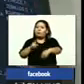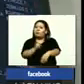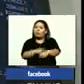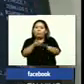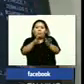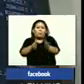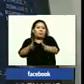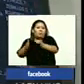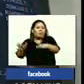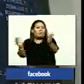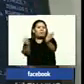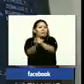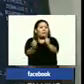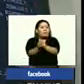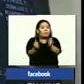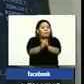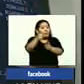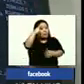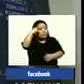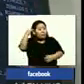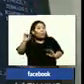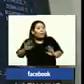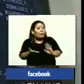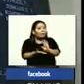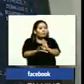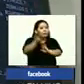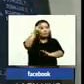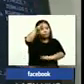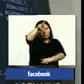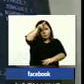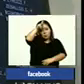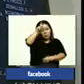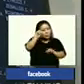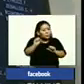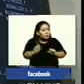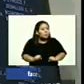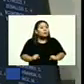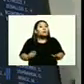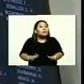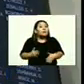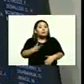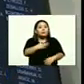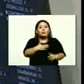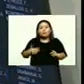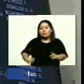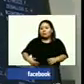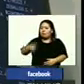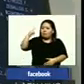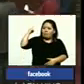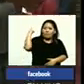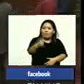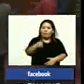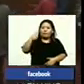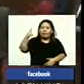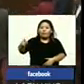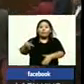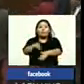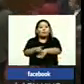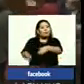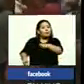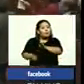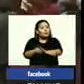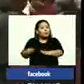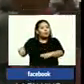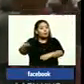entrampamiento político que ha impedido que Perú crezca al ritmo de sus posibilidades. El presidente ha exigido a los legisladores que